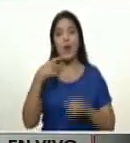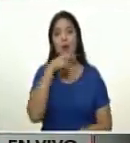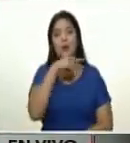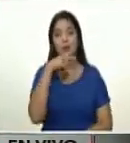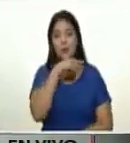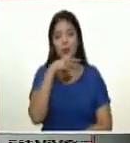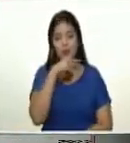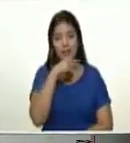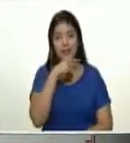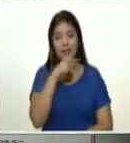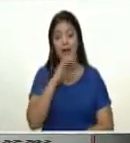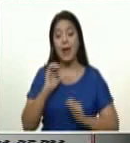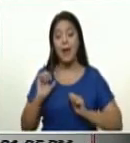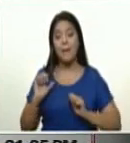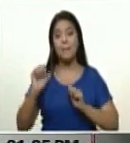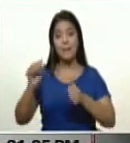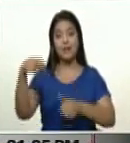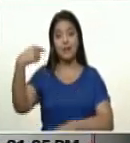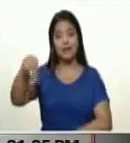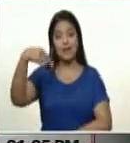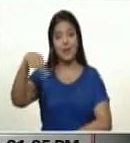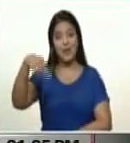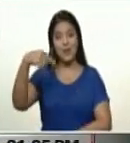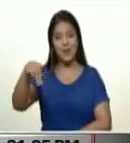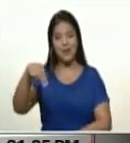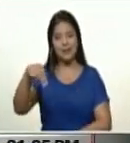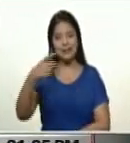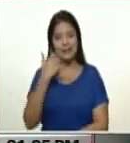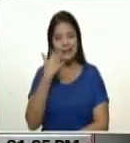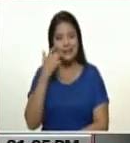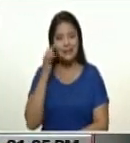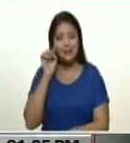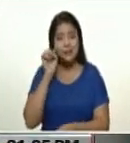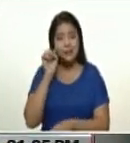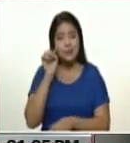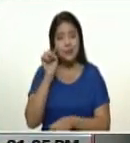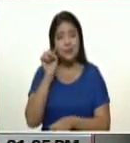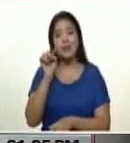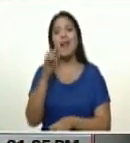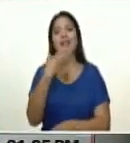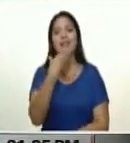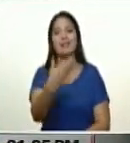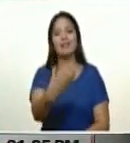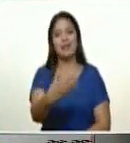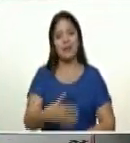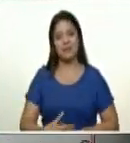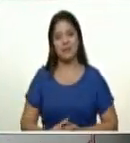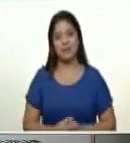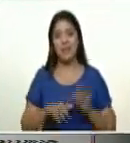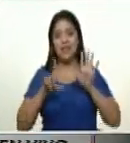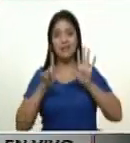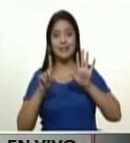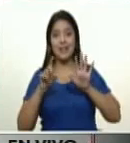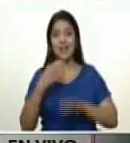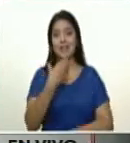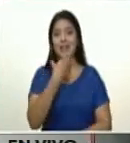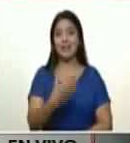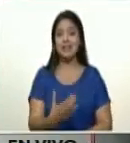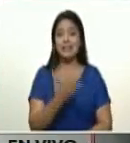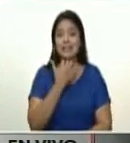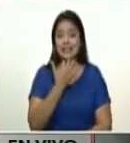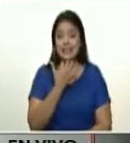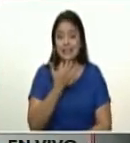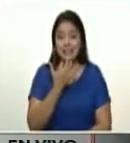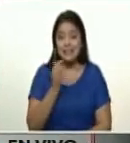se anuncia noviembre, y en el horizonte por allá vemos diciembre, 6 de diciembre se